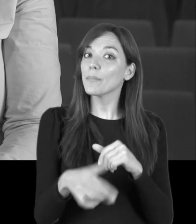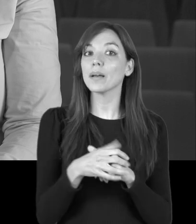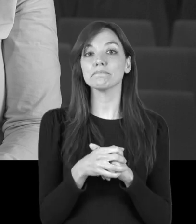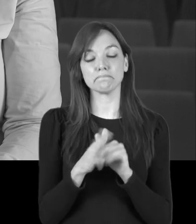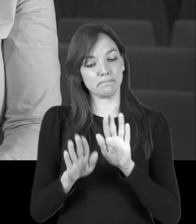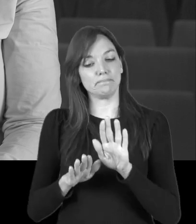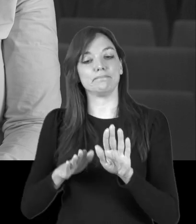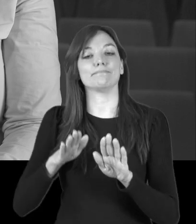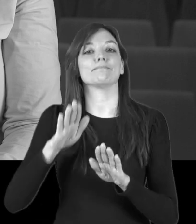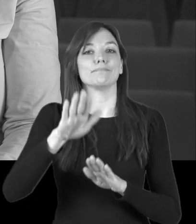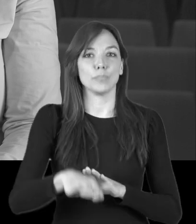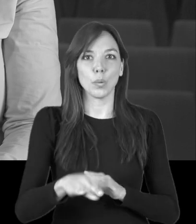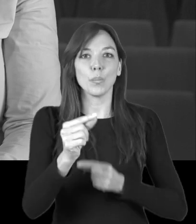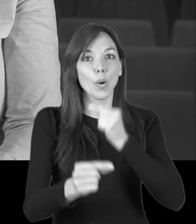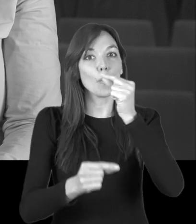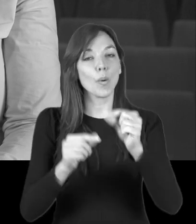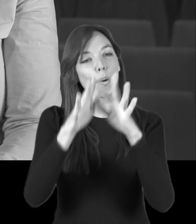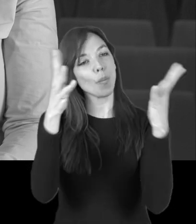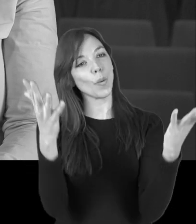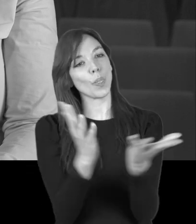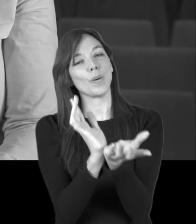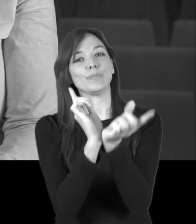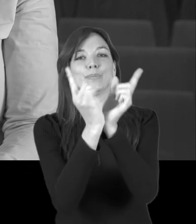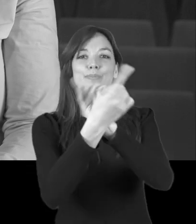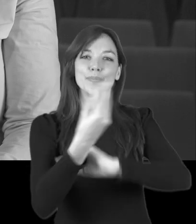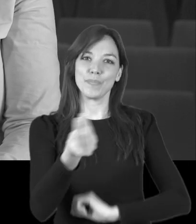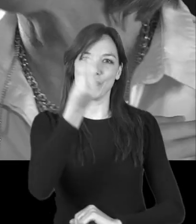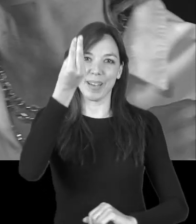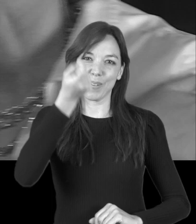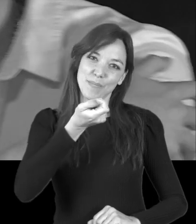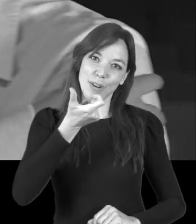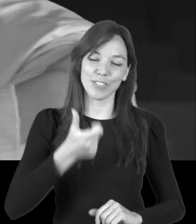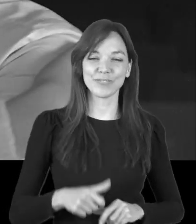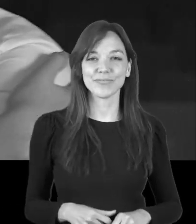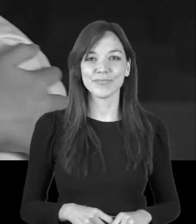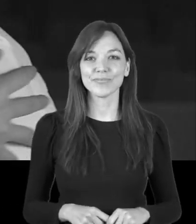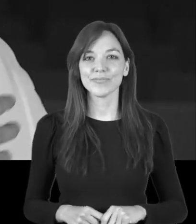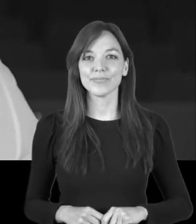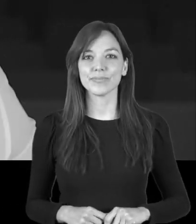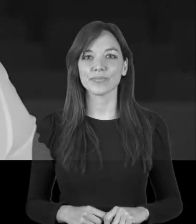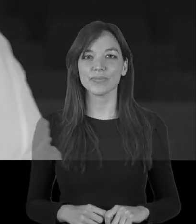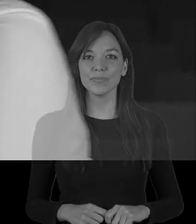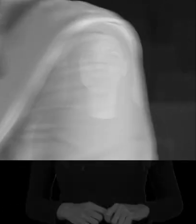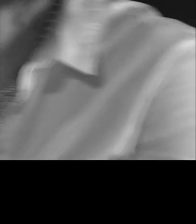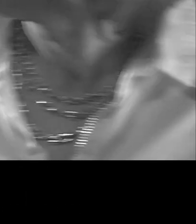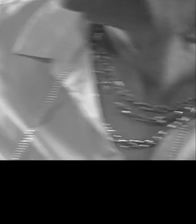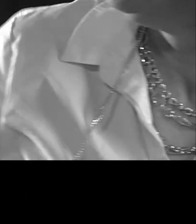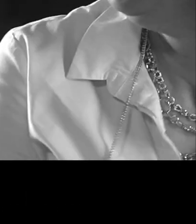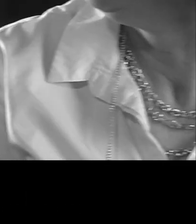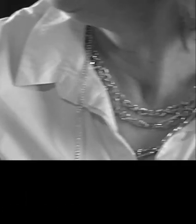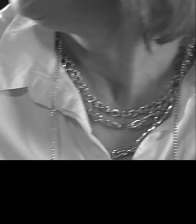encima da un pasito más a mejorar un poquito. Ya verá, ya verá.